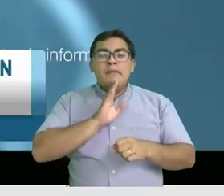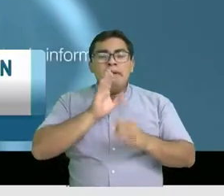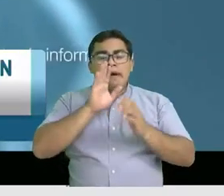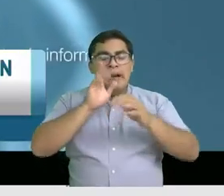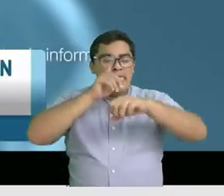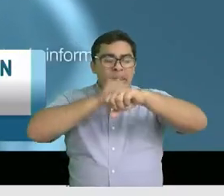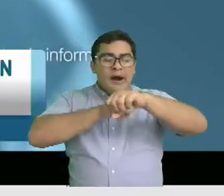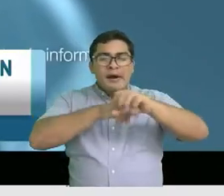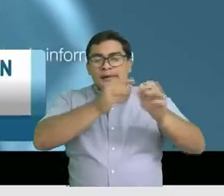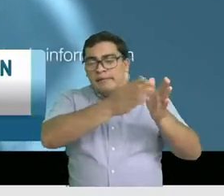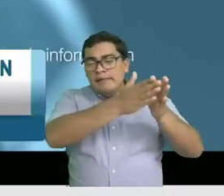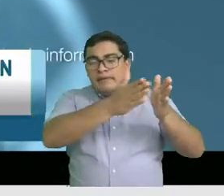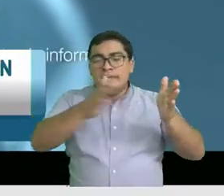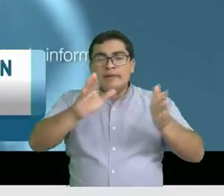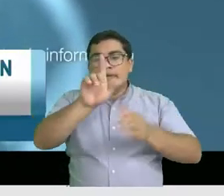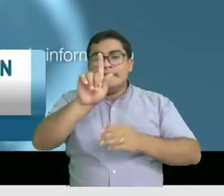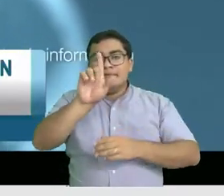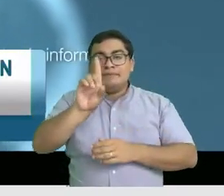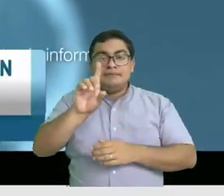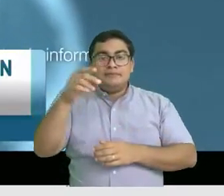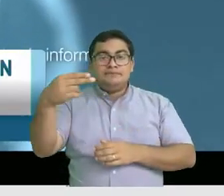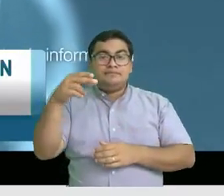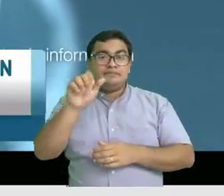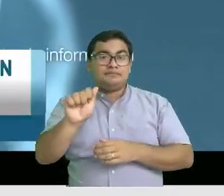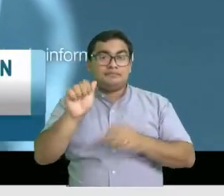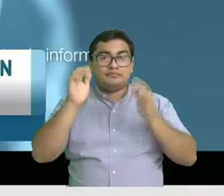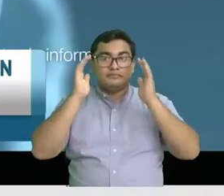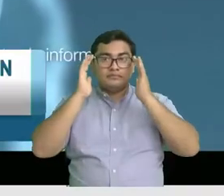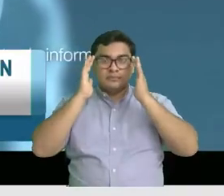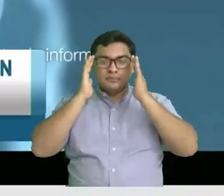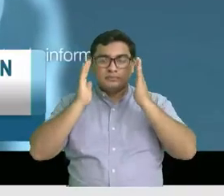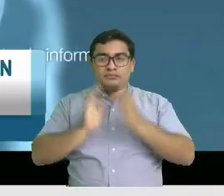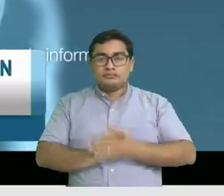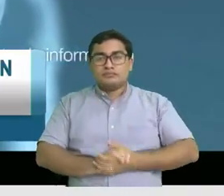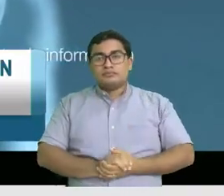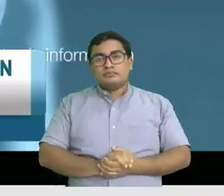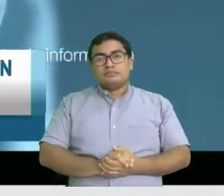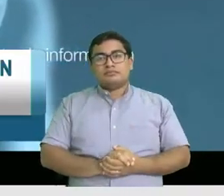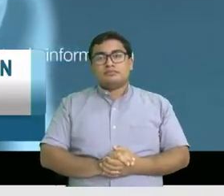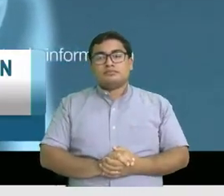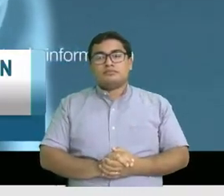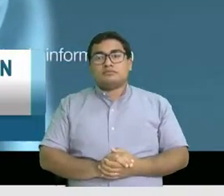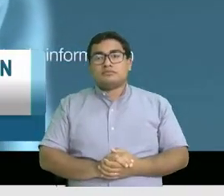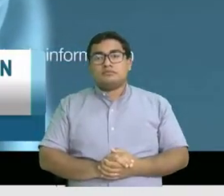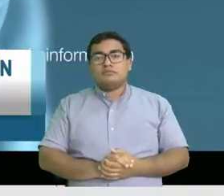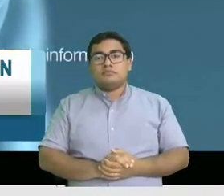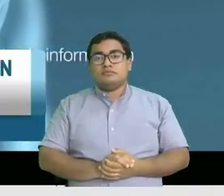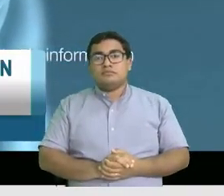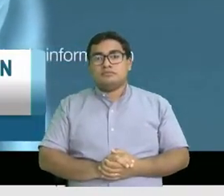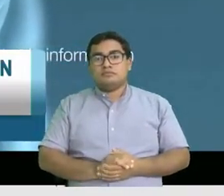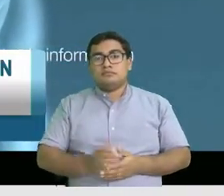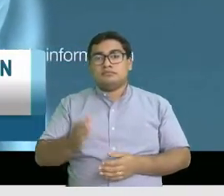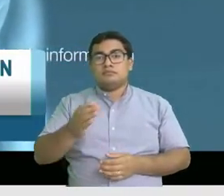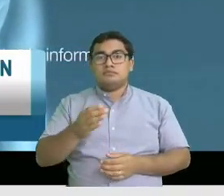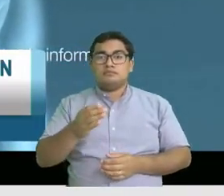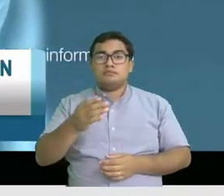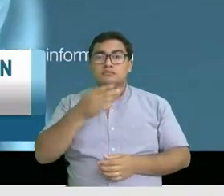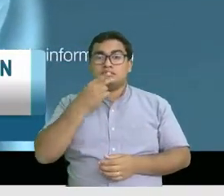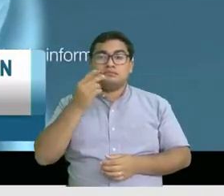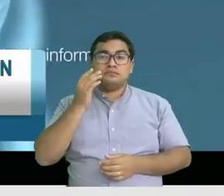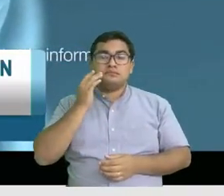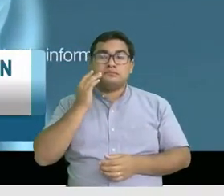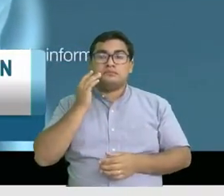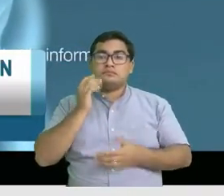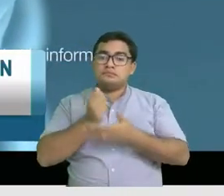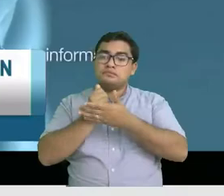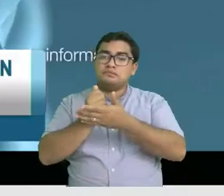puede durar el trastorno por déficit de hiperactividad? Eso es algo pues que nosotros cuando somos papás y tenemos un paciente que le